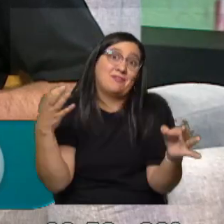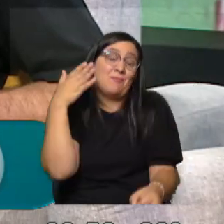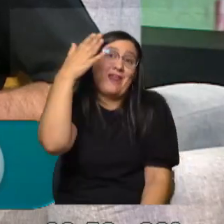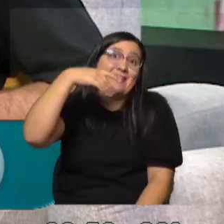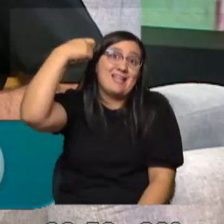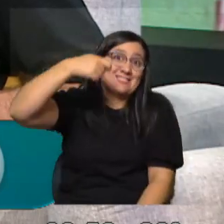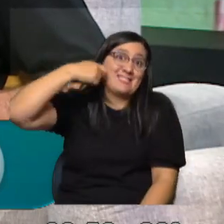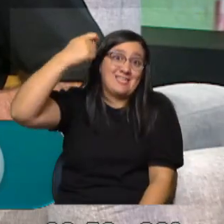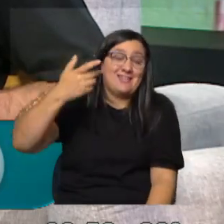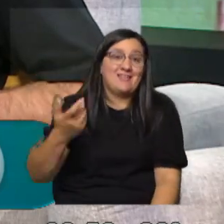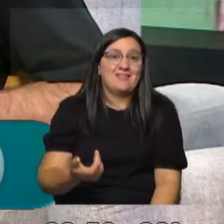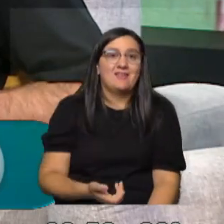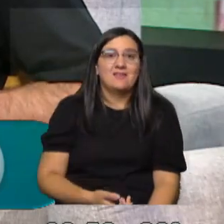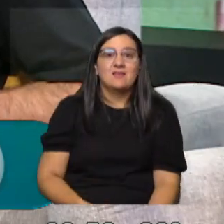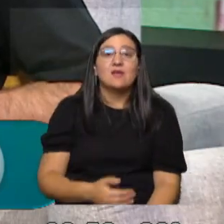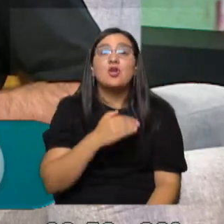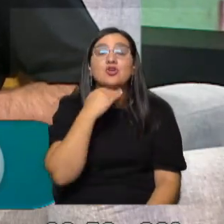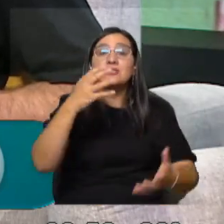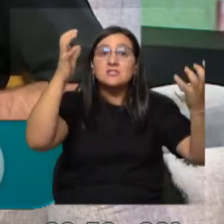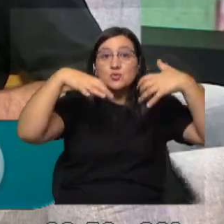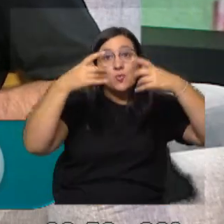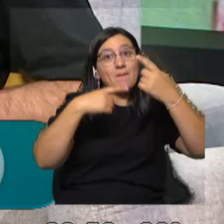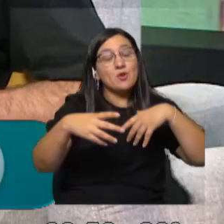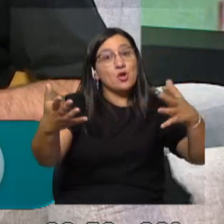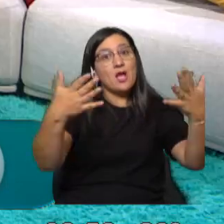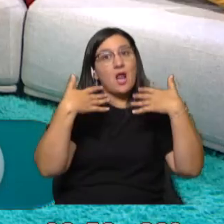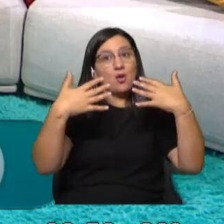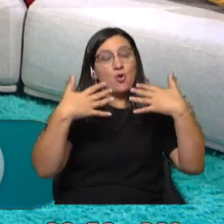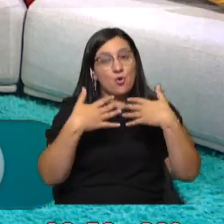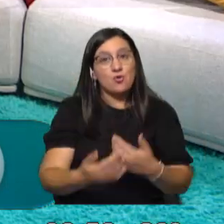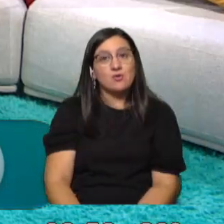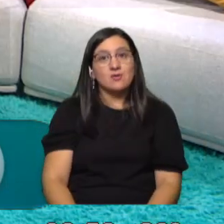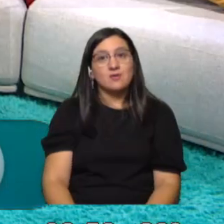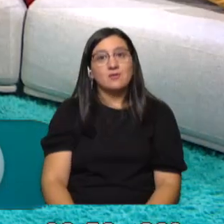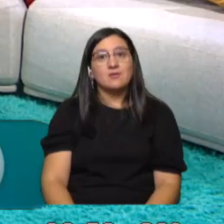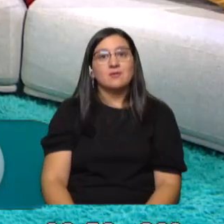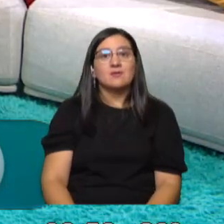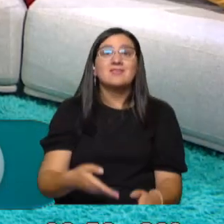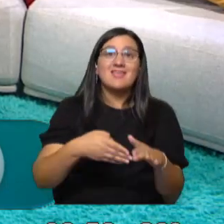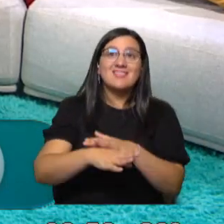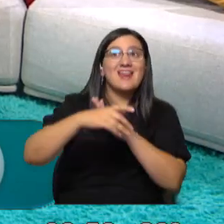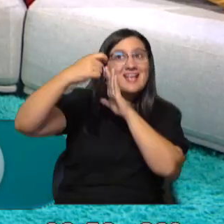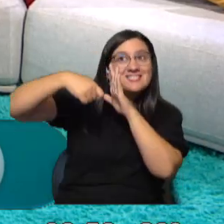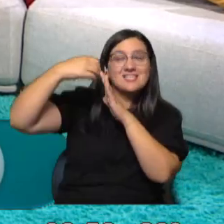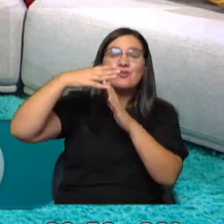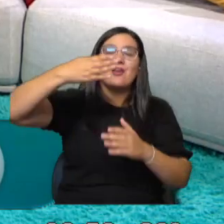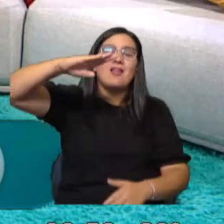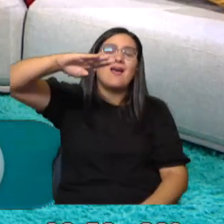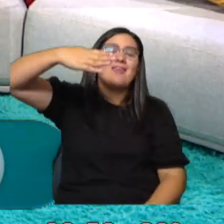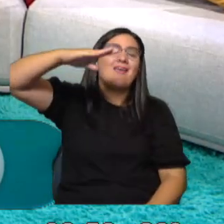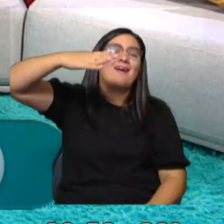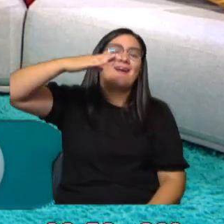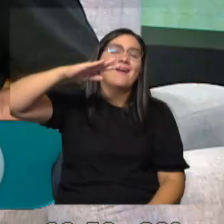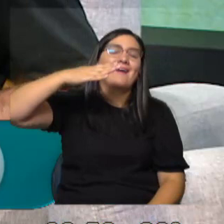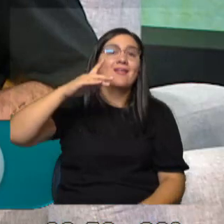un ir buen al plan. Cine. No sé si lluvia, pero calor va a ser. Ay, sí, con el bueno, y con el aire, meterse al cine con el aire con todos los días es un planazo. Y también es